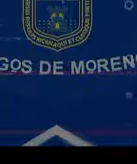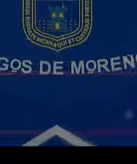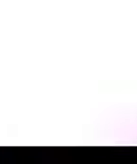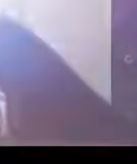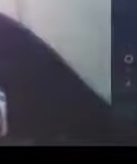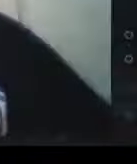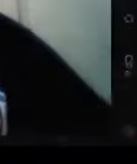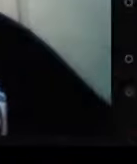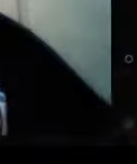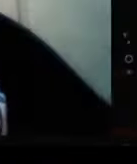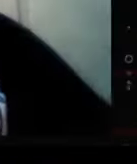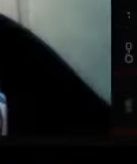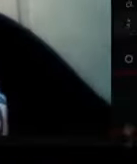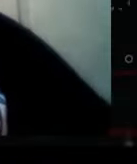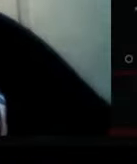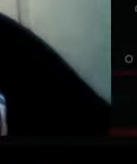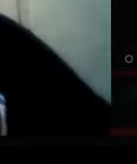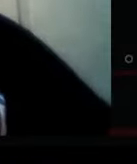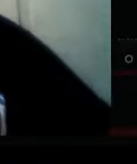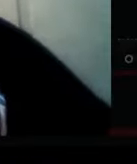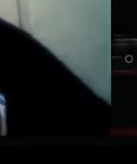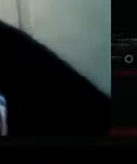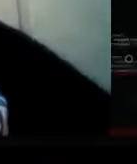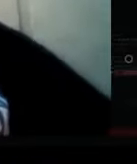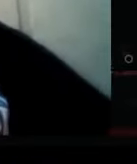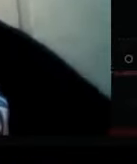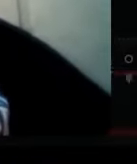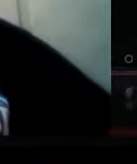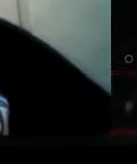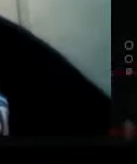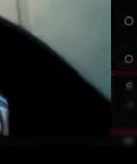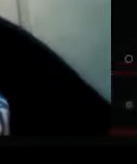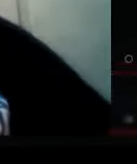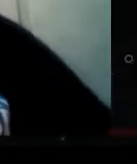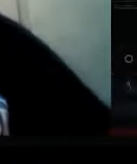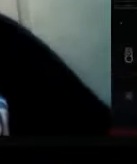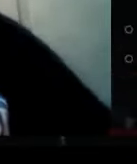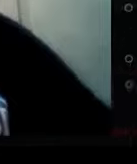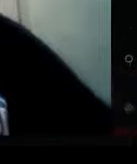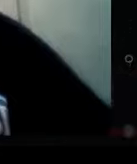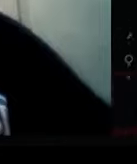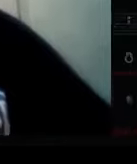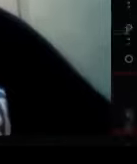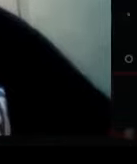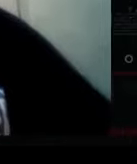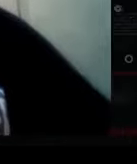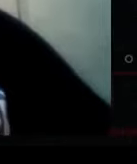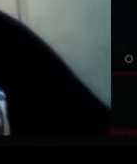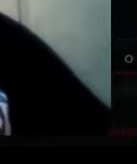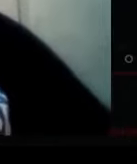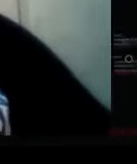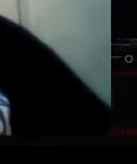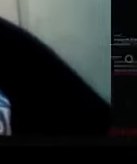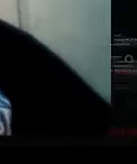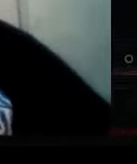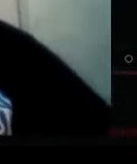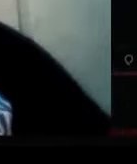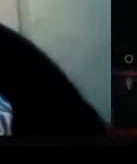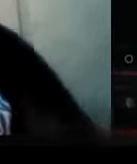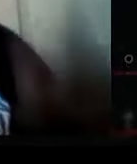desaparición. Tampoco no sabía ni qué hacer, a quién hablarle, ok, y hablé para allá, para México, a la policía